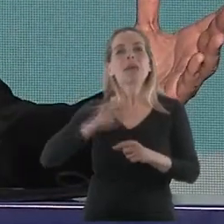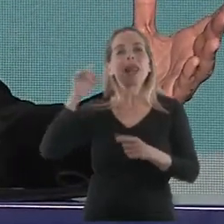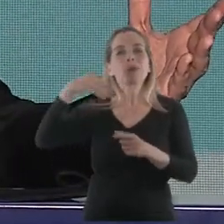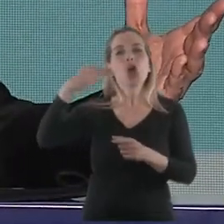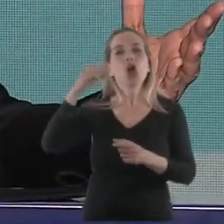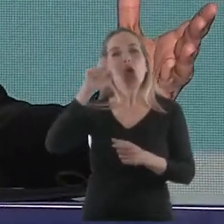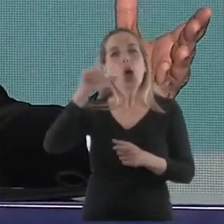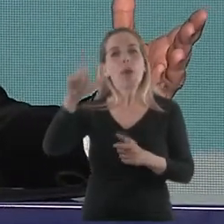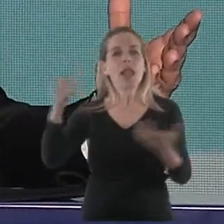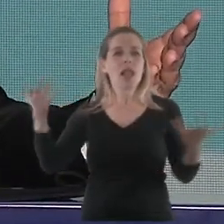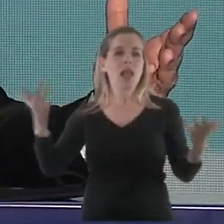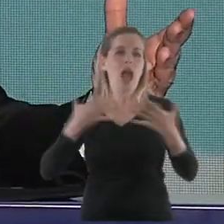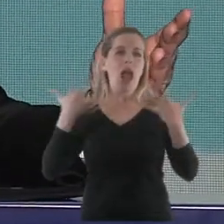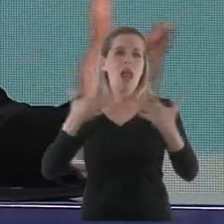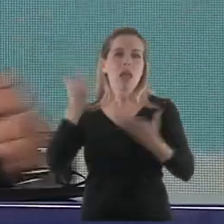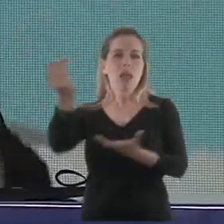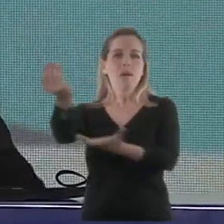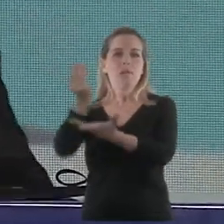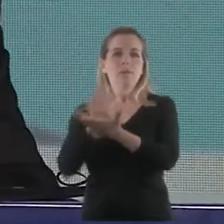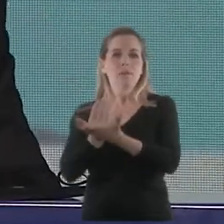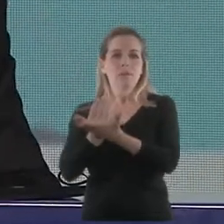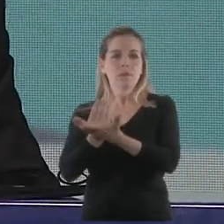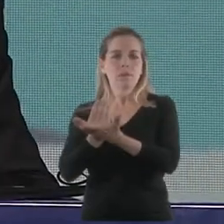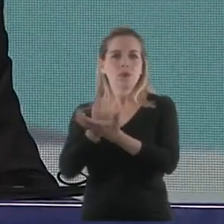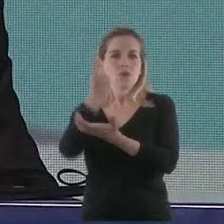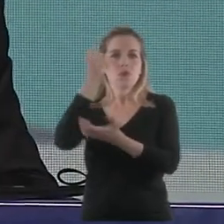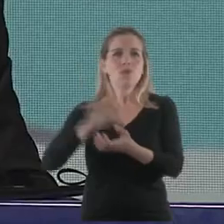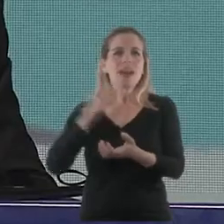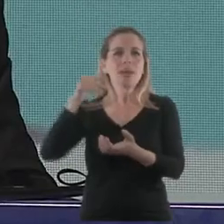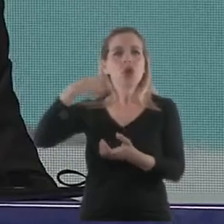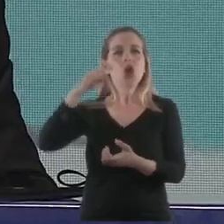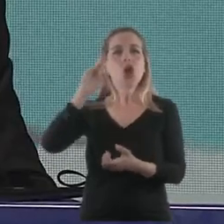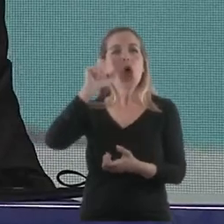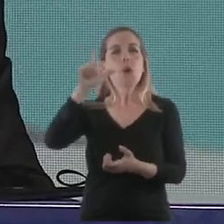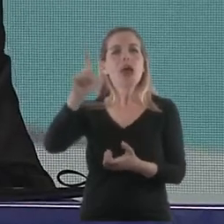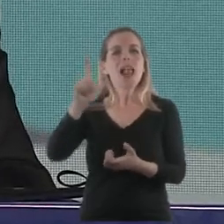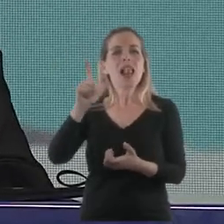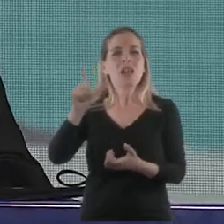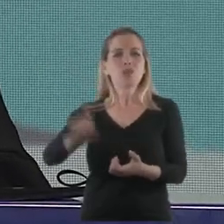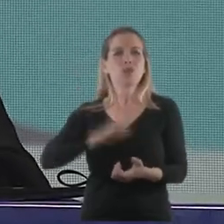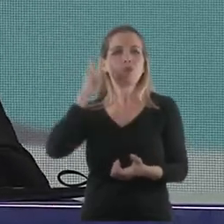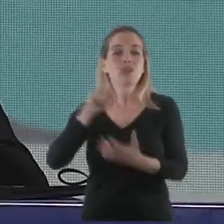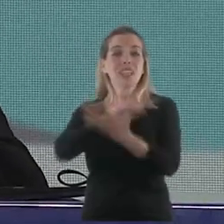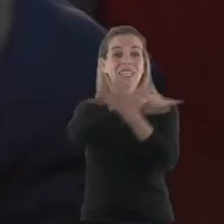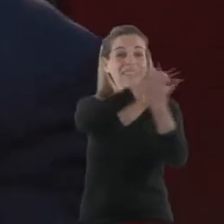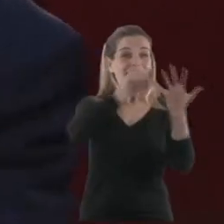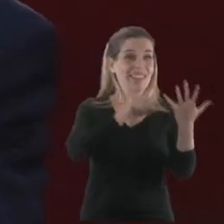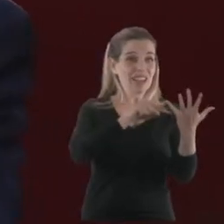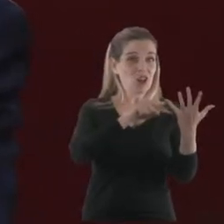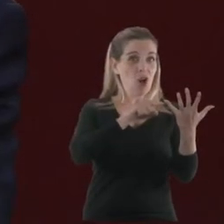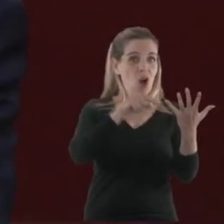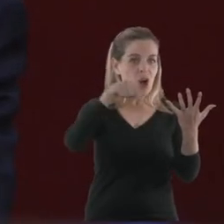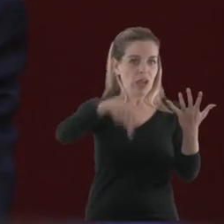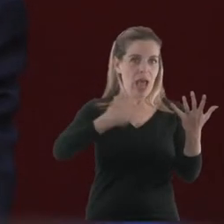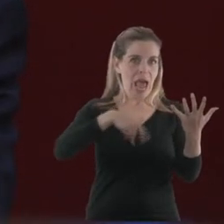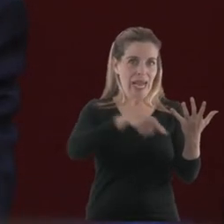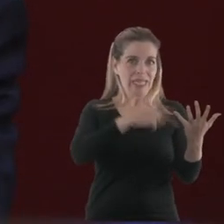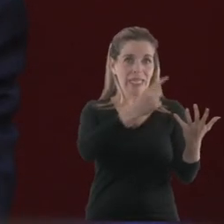entre nosotros a un premio Nobel, uno de los 5 que tuvo la